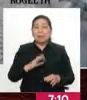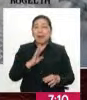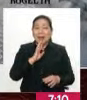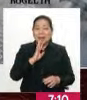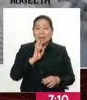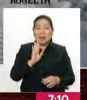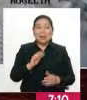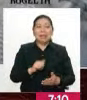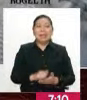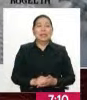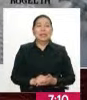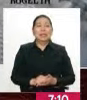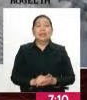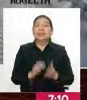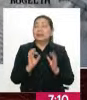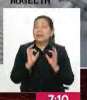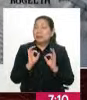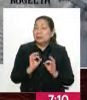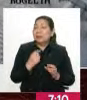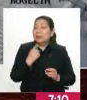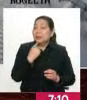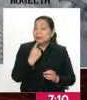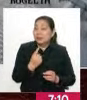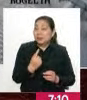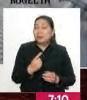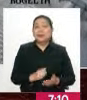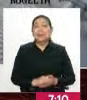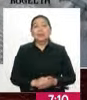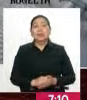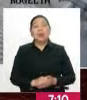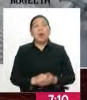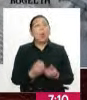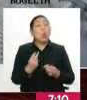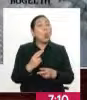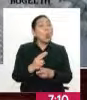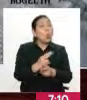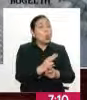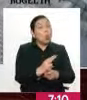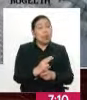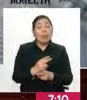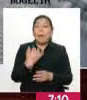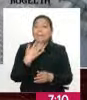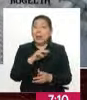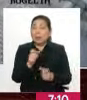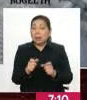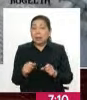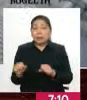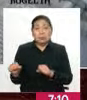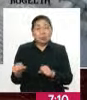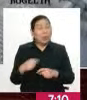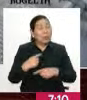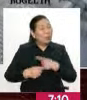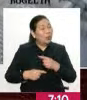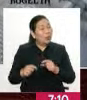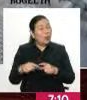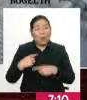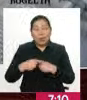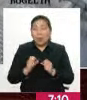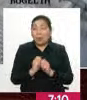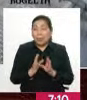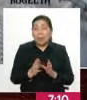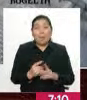estas situaciones, ¿no? Importante siempre recalcar en las medidas de prevención. La tierra tiembla todos los días, pero